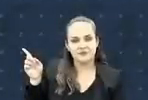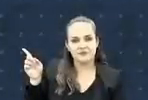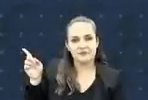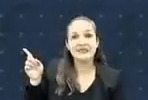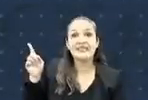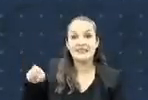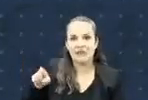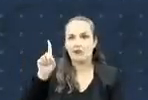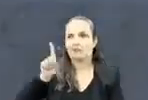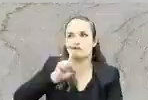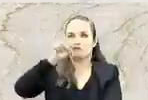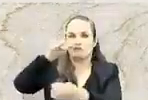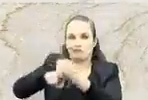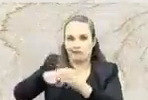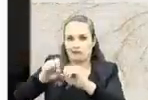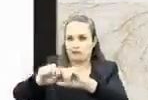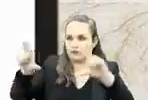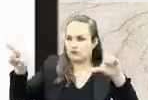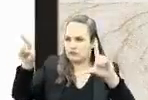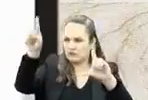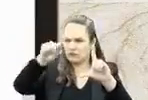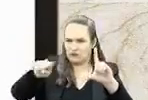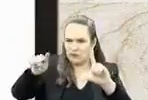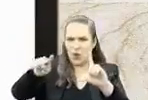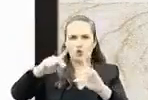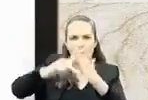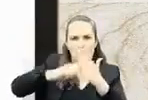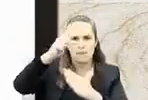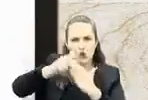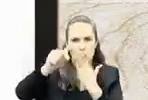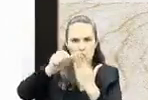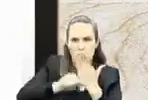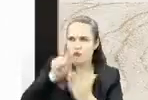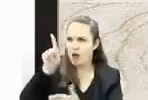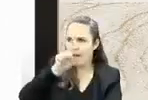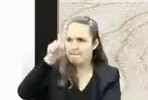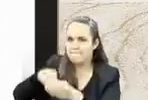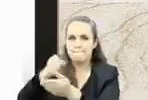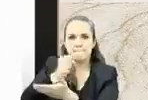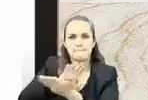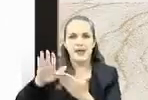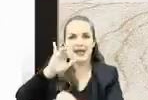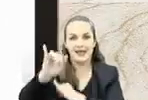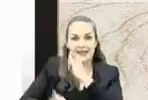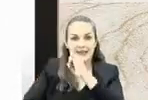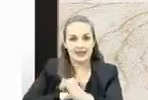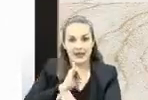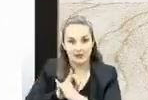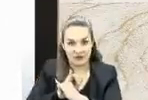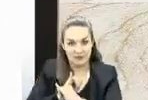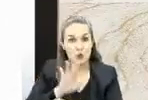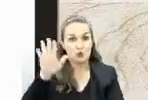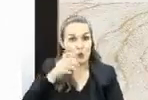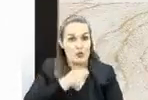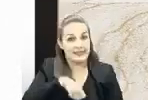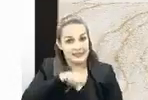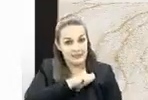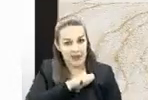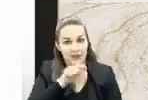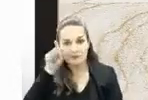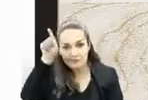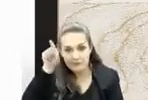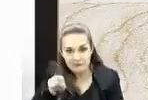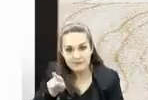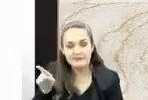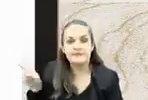rel-medioin.usal.es/. Diríjase a la opción Proyectos, Programas y dé clic en la categoría Becas Internacionales de la USAL. Seleccione becas